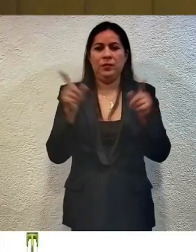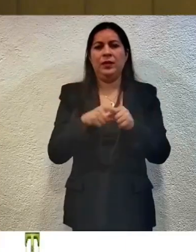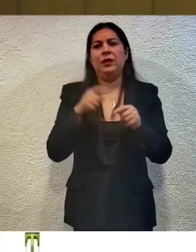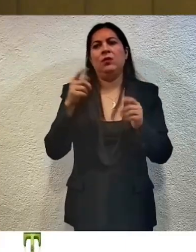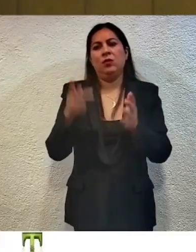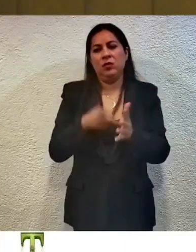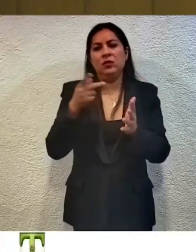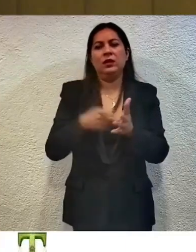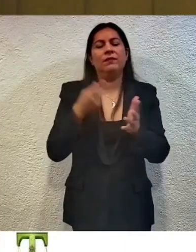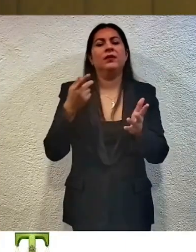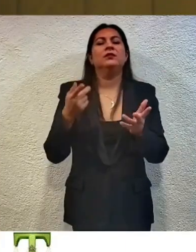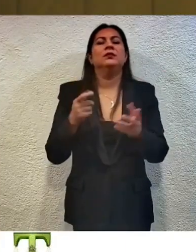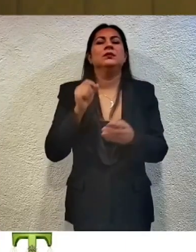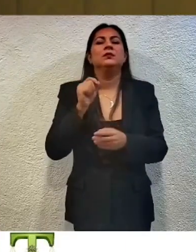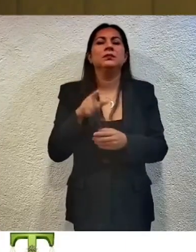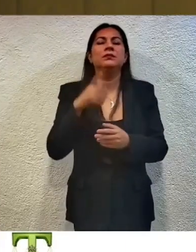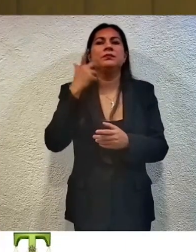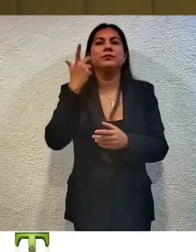abundar, insisto,